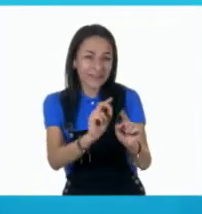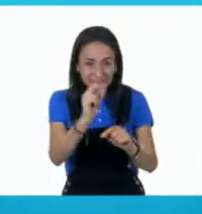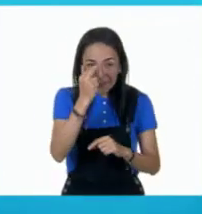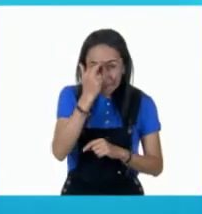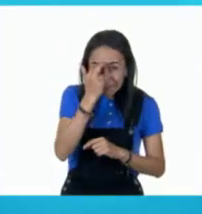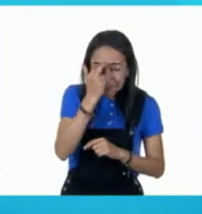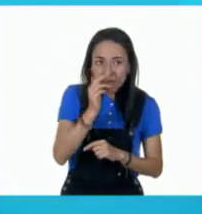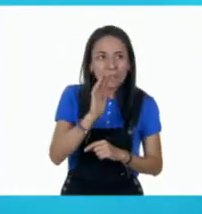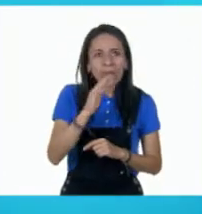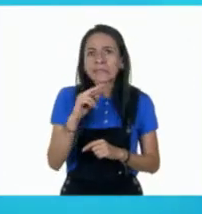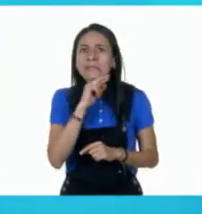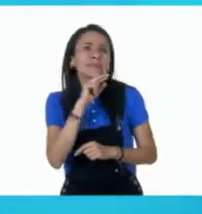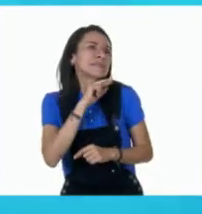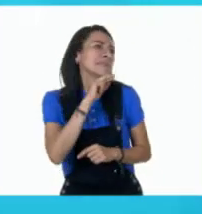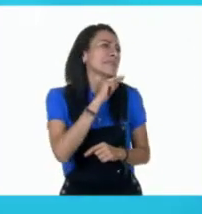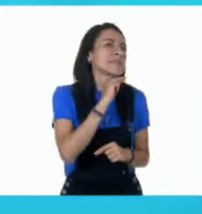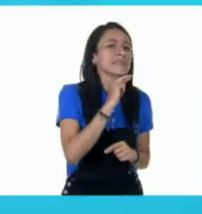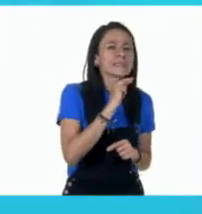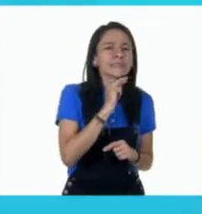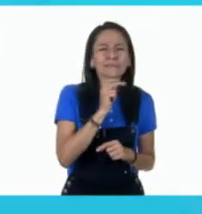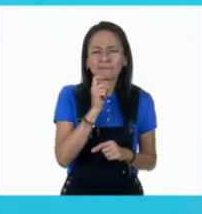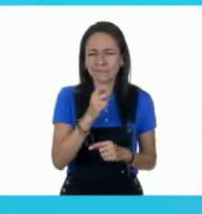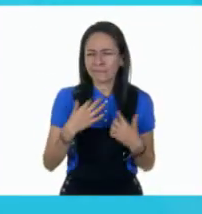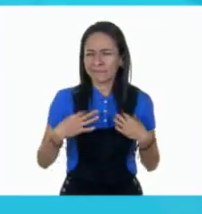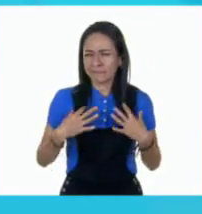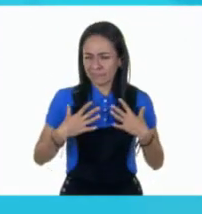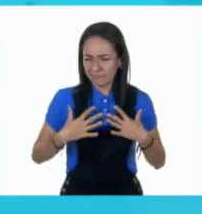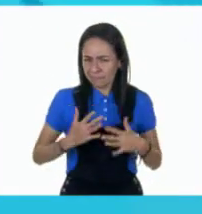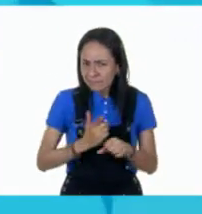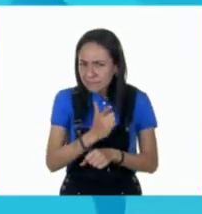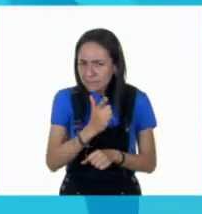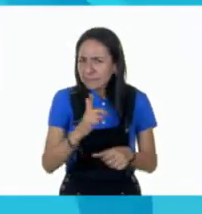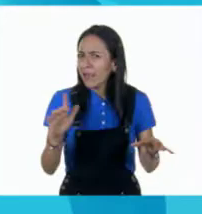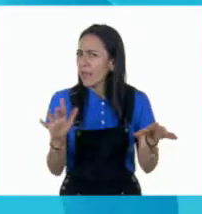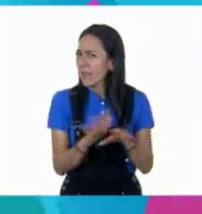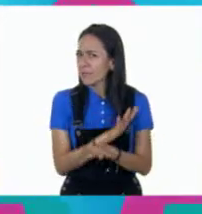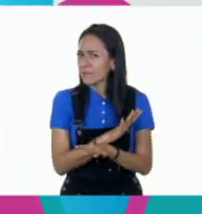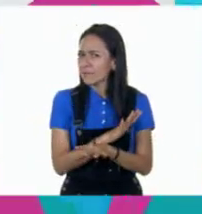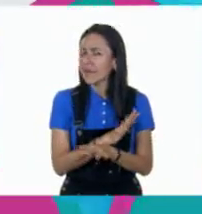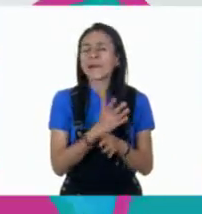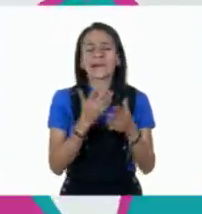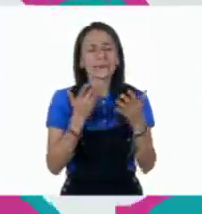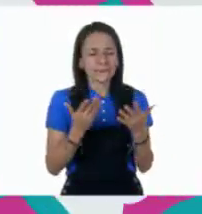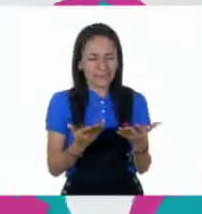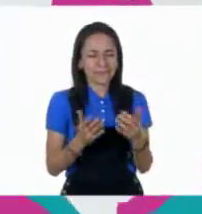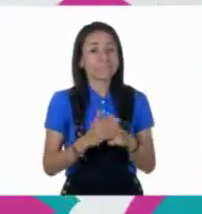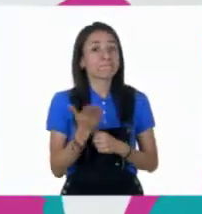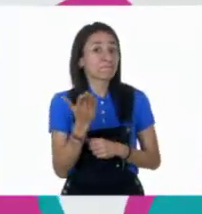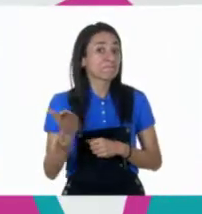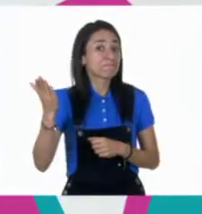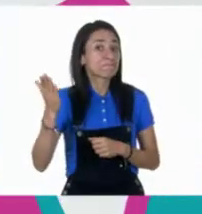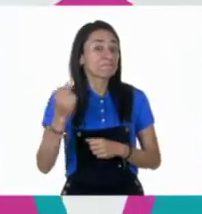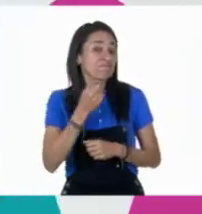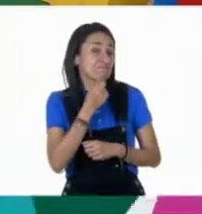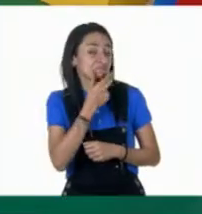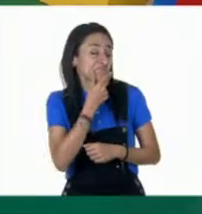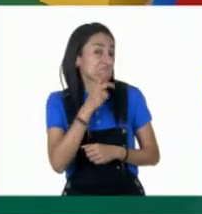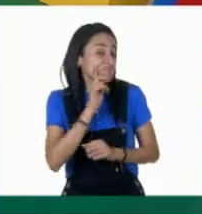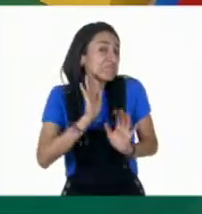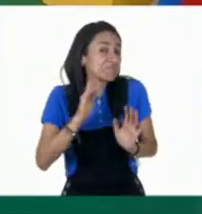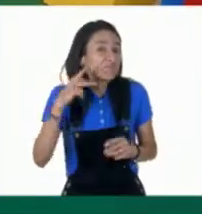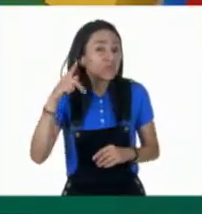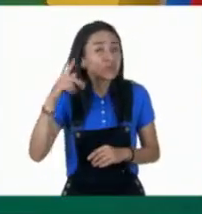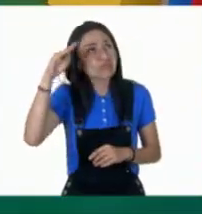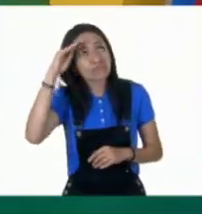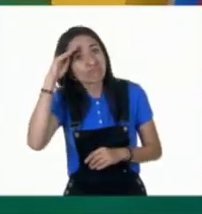están un poco apurados, notamos un poco que su ropa cambió. Ahora, ¿qué te parece si vemos lo que opina alguna niña o niño? Perfecto, muy que